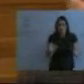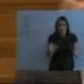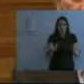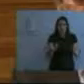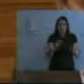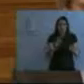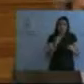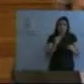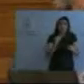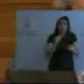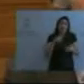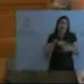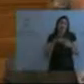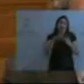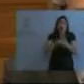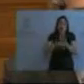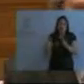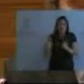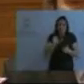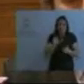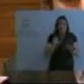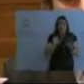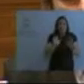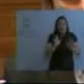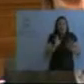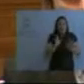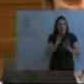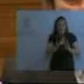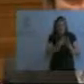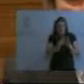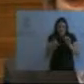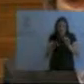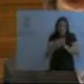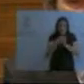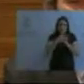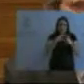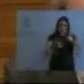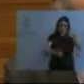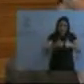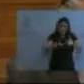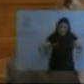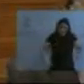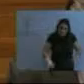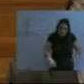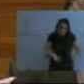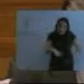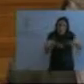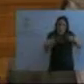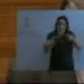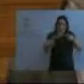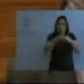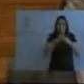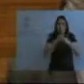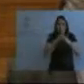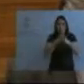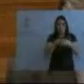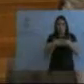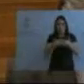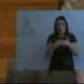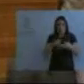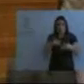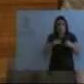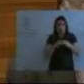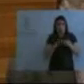de la normativa comunitaria, pero sí medidas indirectas que impulsen la competitividad de nuestros astilleros. Nuestro grupo, de hecho,